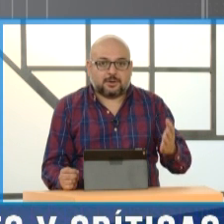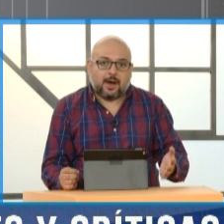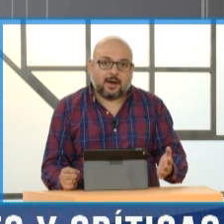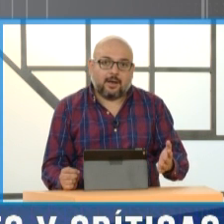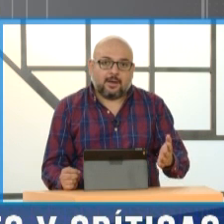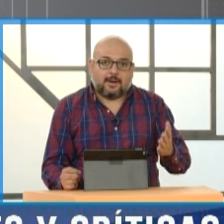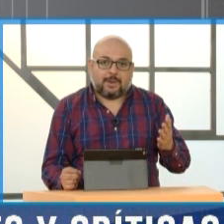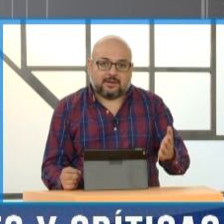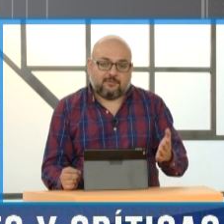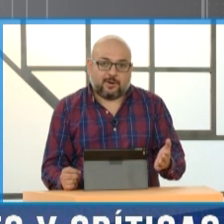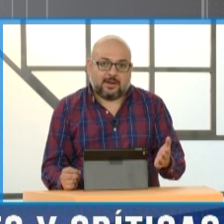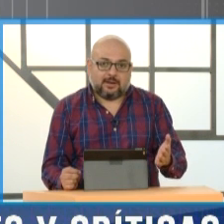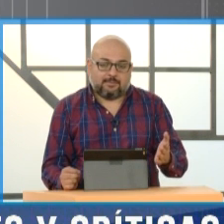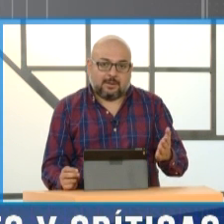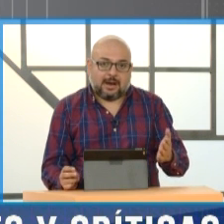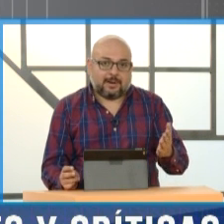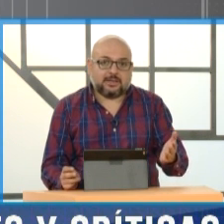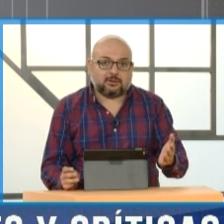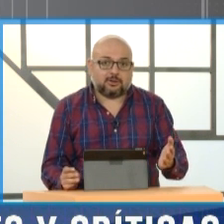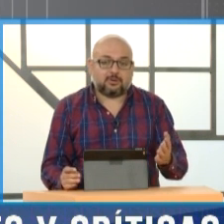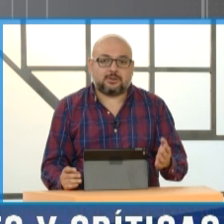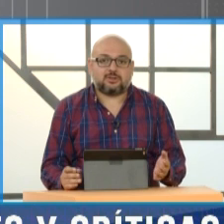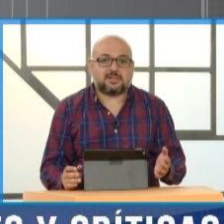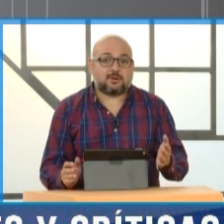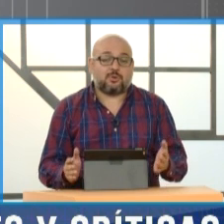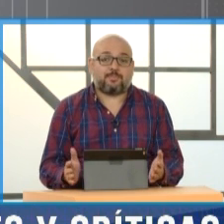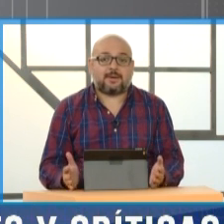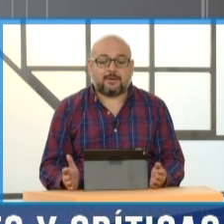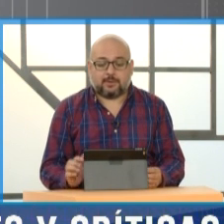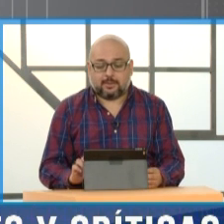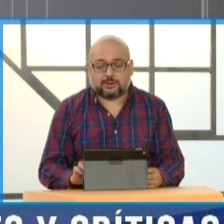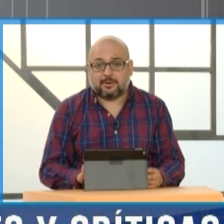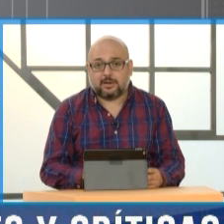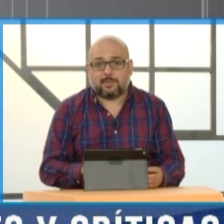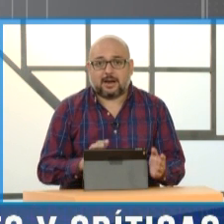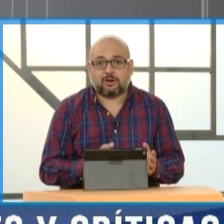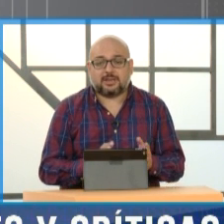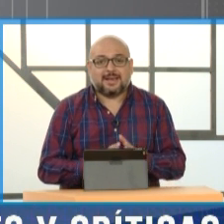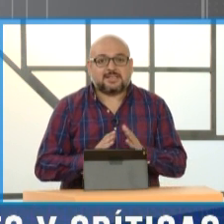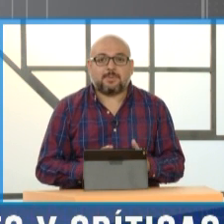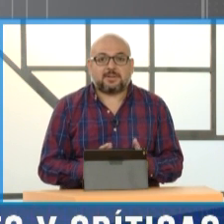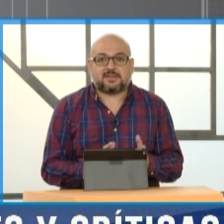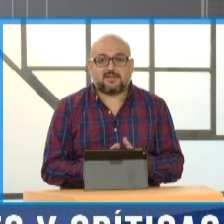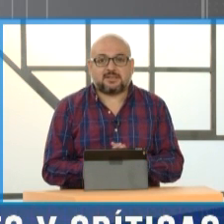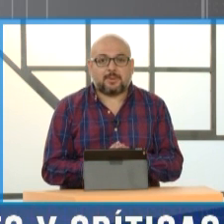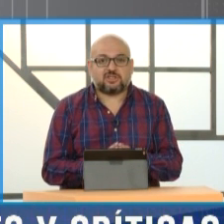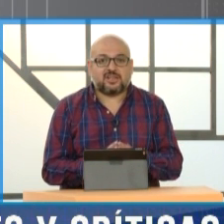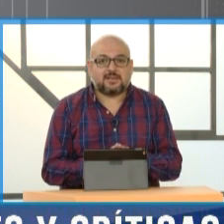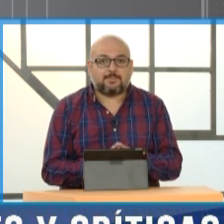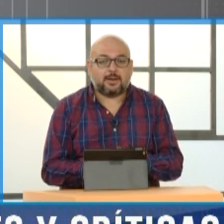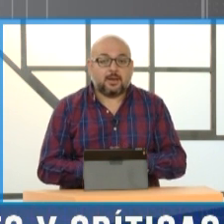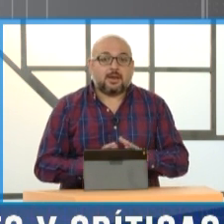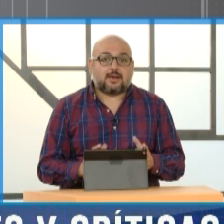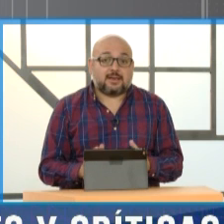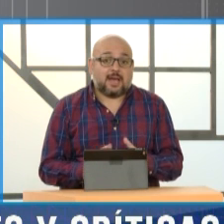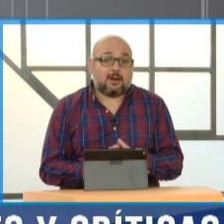que se baja en forma para el partido, ¿no? Entonces, como para votar a Valerio para la Corte, simplemente se necesita una mayoría